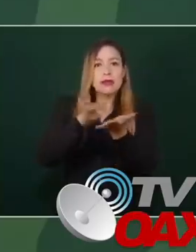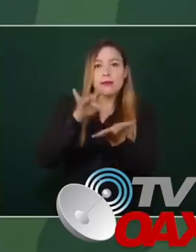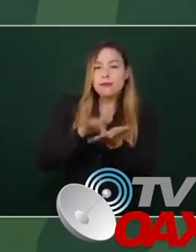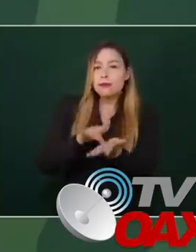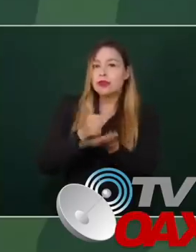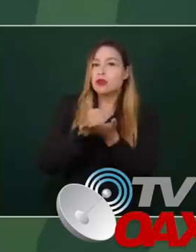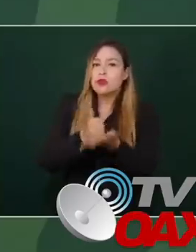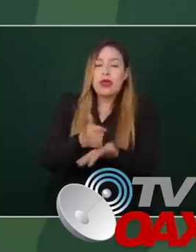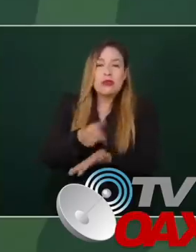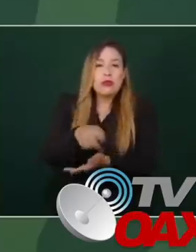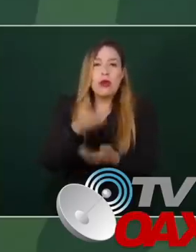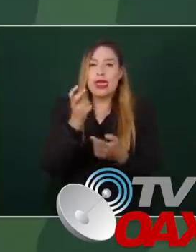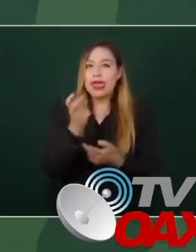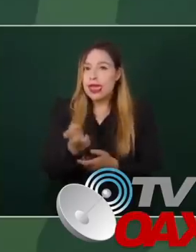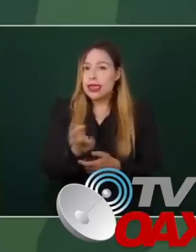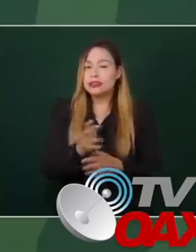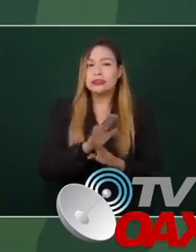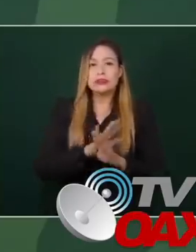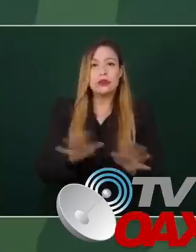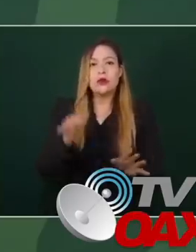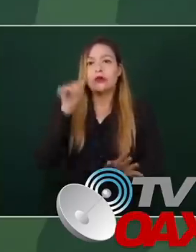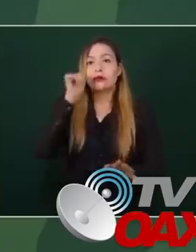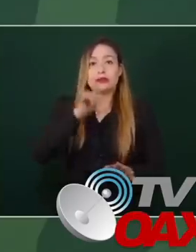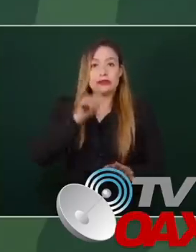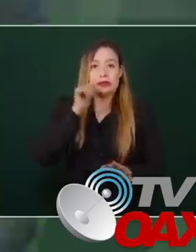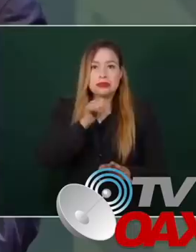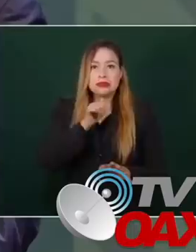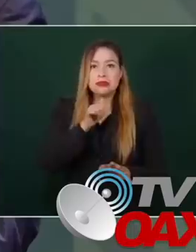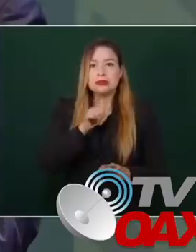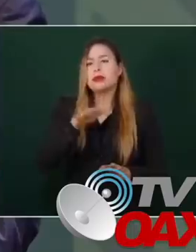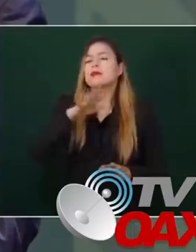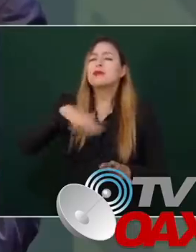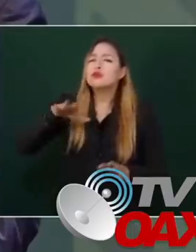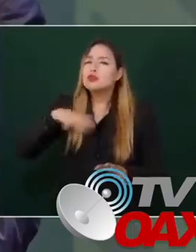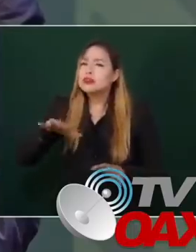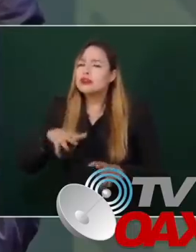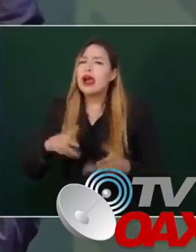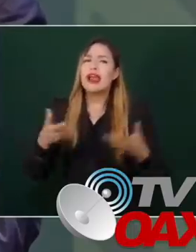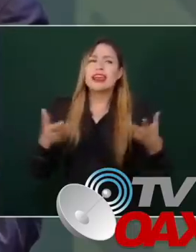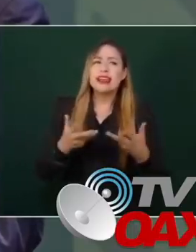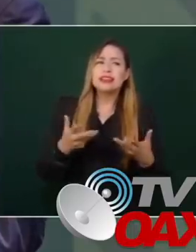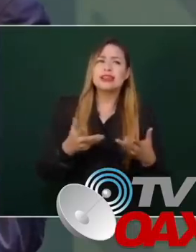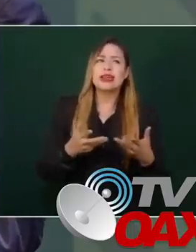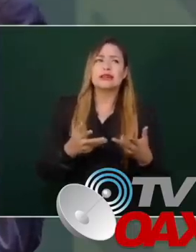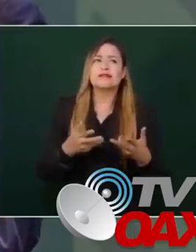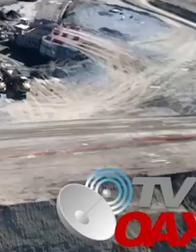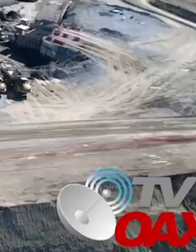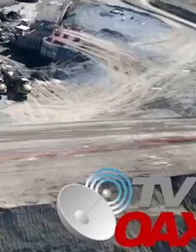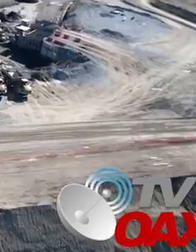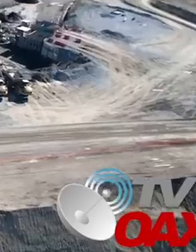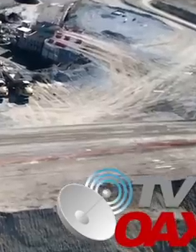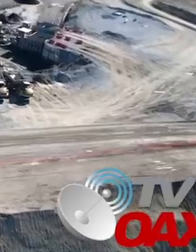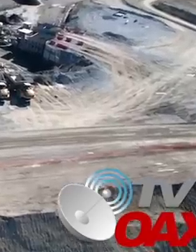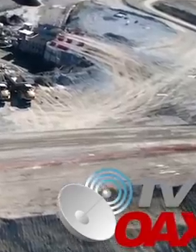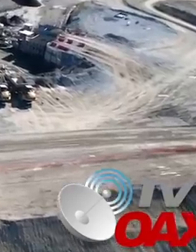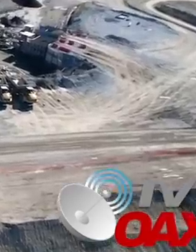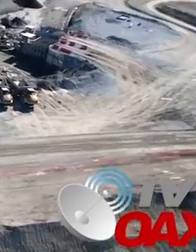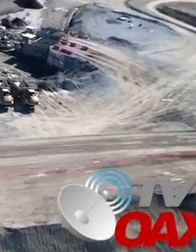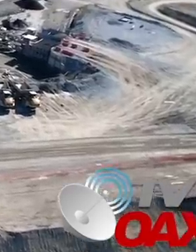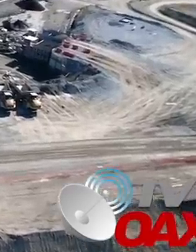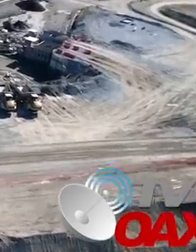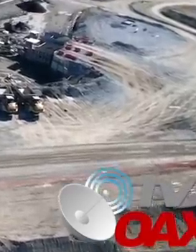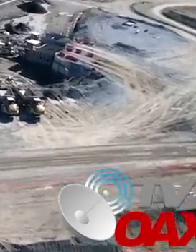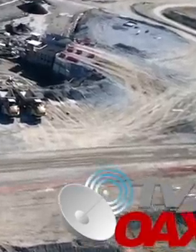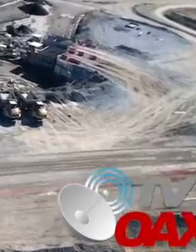en la búsqueda de soluciones estructurales, es decir, de fondo. Por eso la